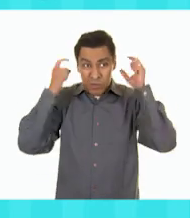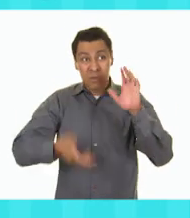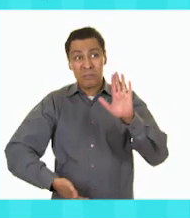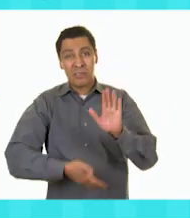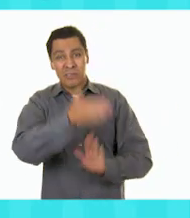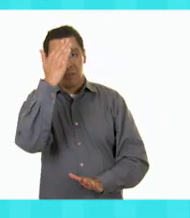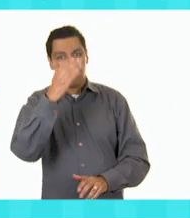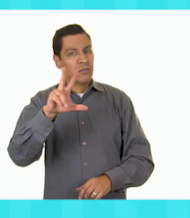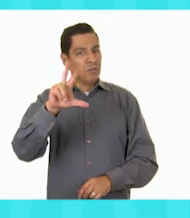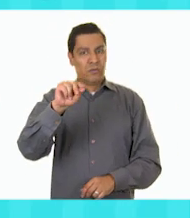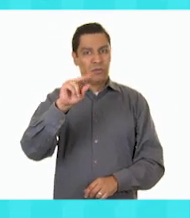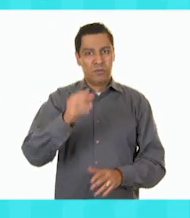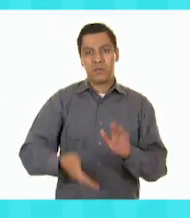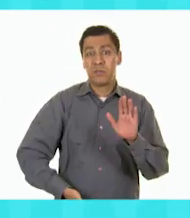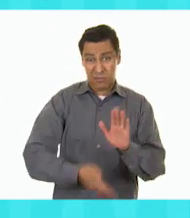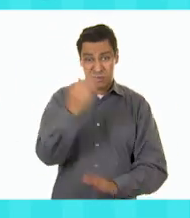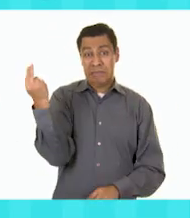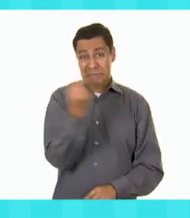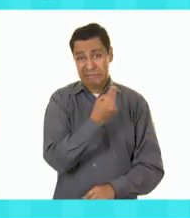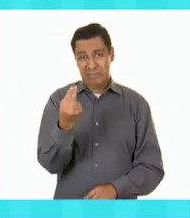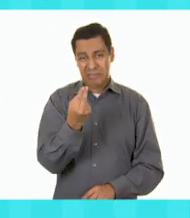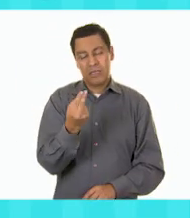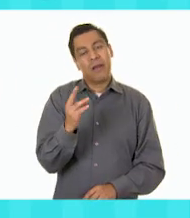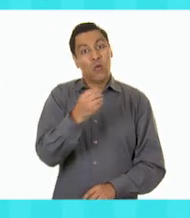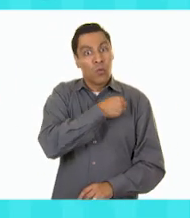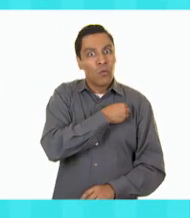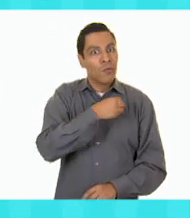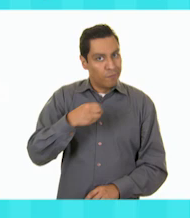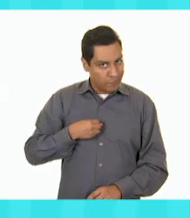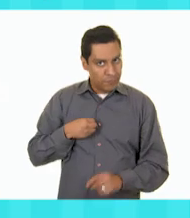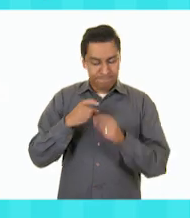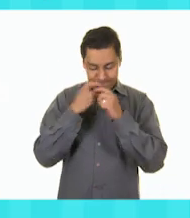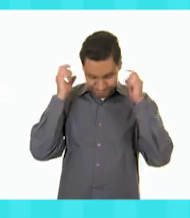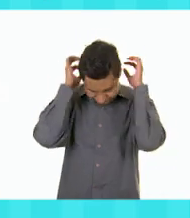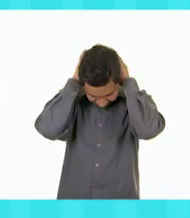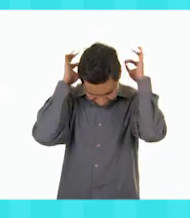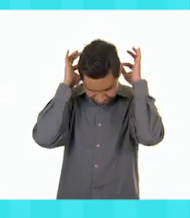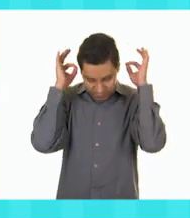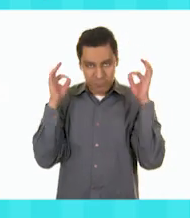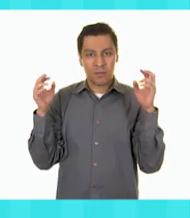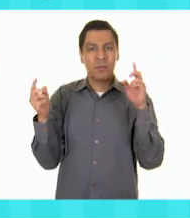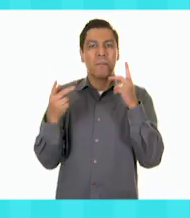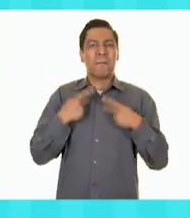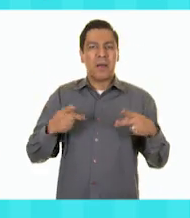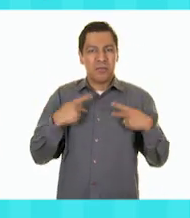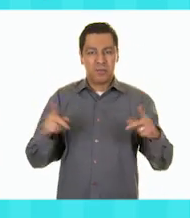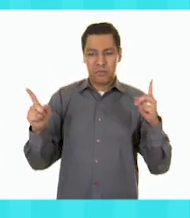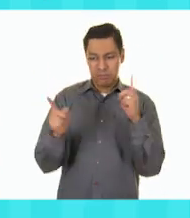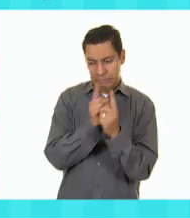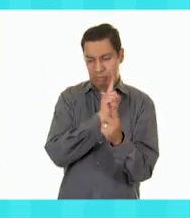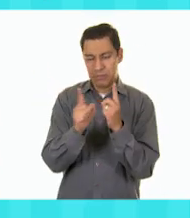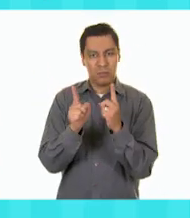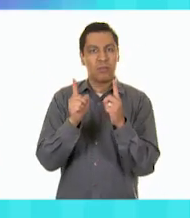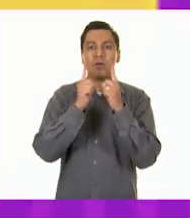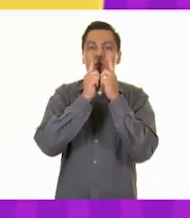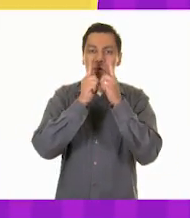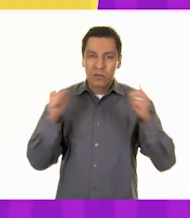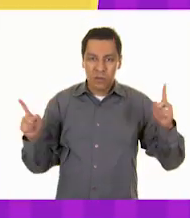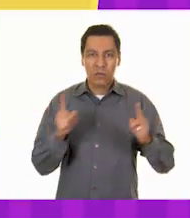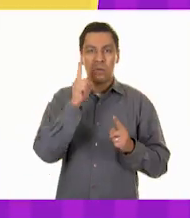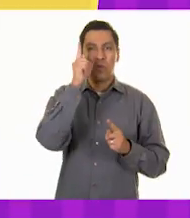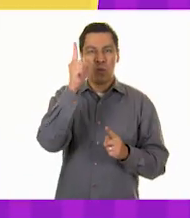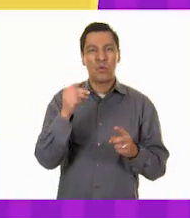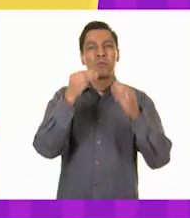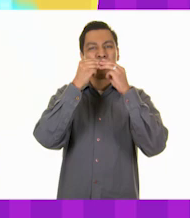salgas de casa si tienes que hacerlo recuerda que es obligatorio utilizarlo mantén una distancia mínima de un metro y medio entre tú y los